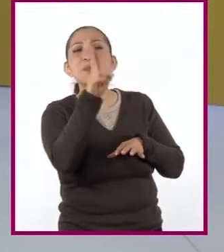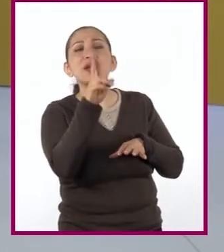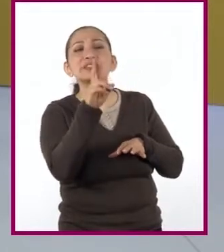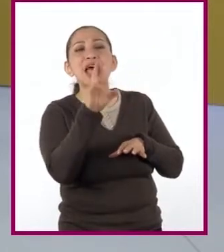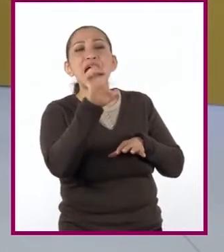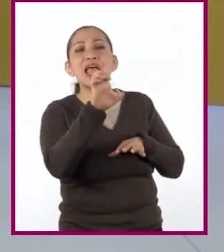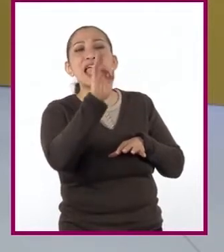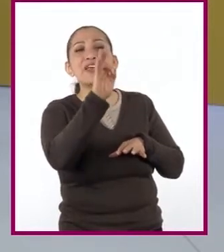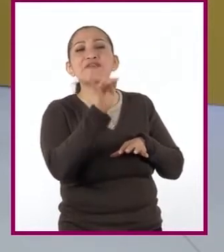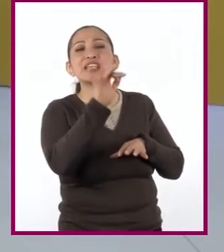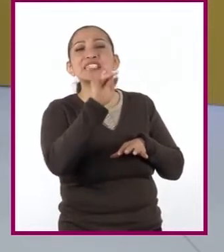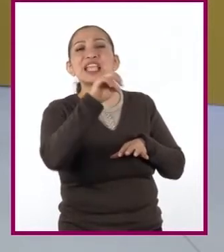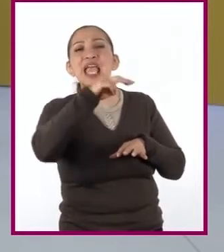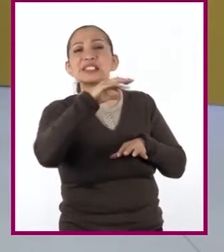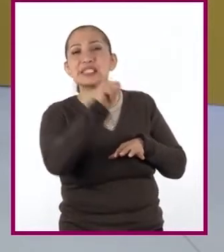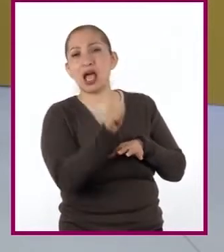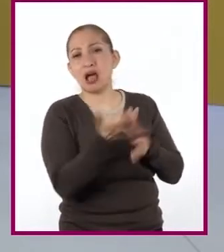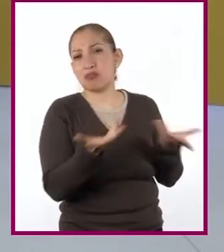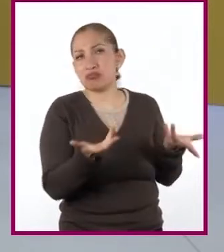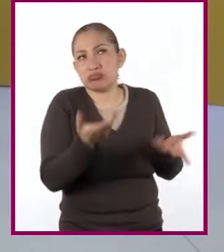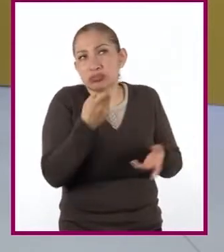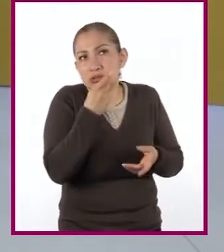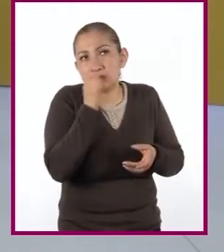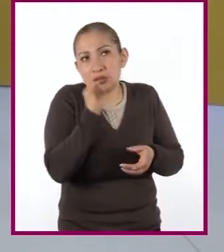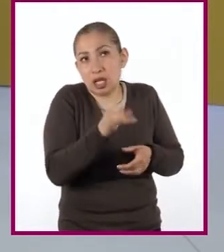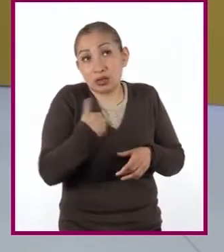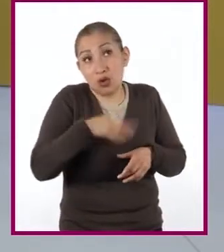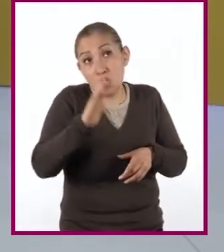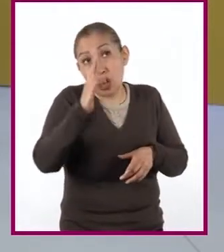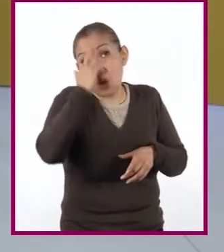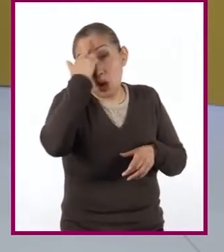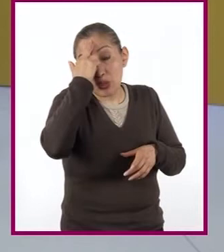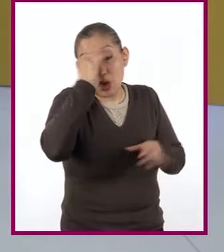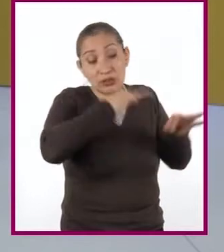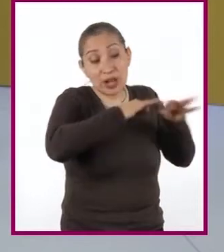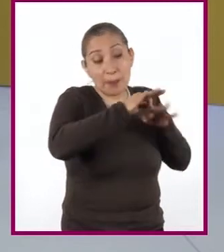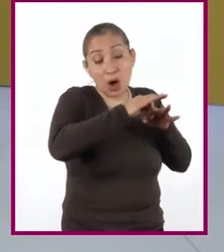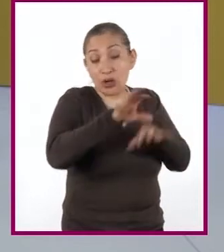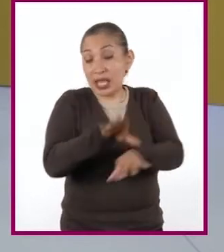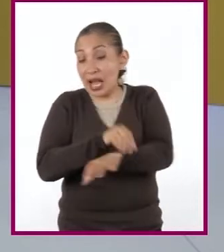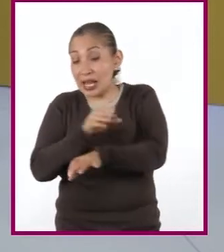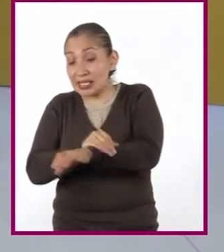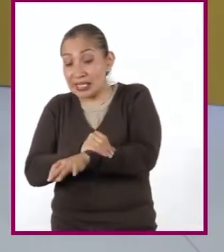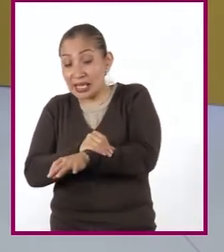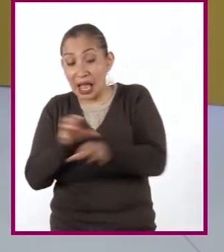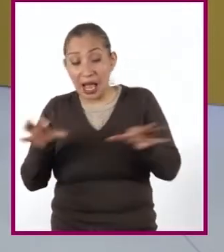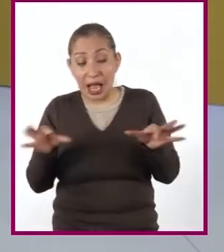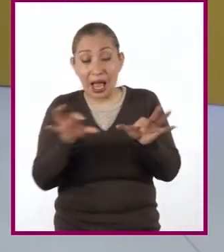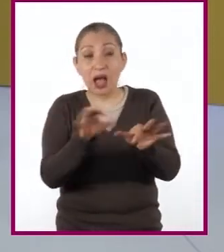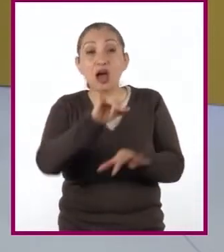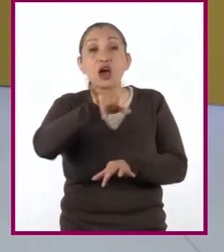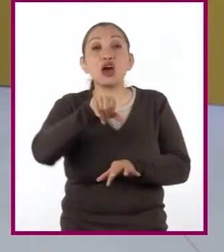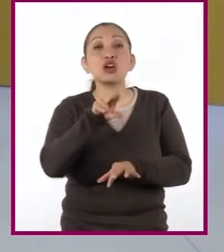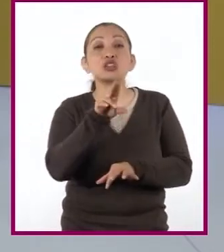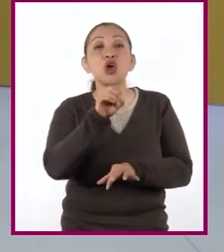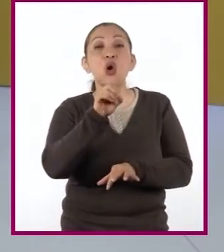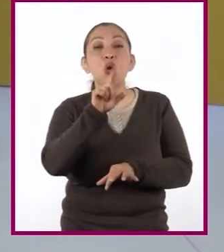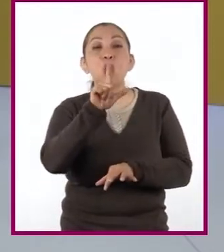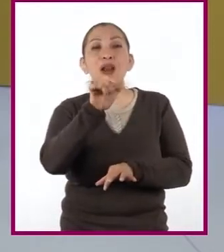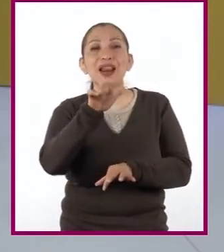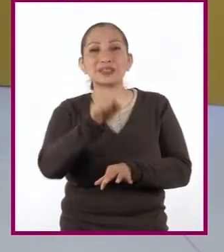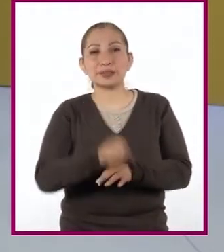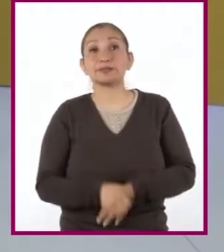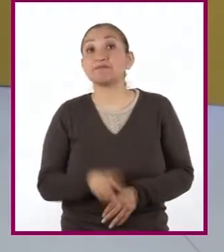eficiencia? Porque, hasta donde recuerdo, tanto el trabajo como la energía suministrada se mide en joules.